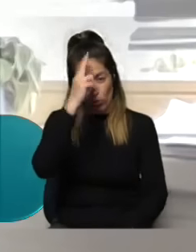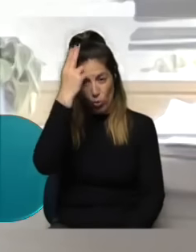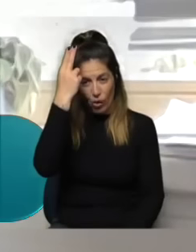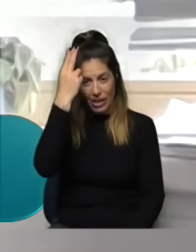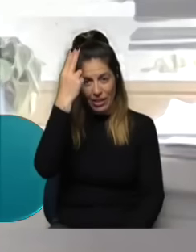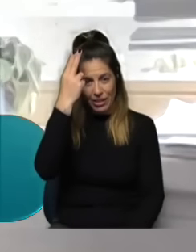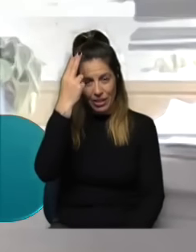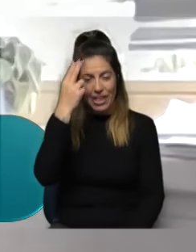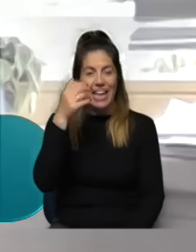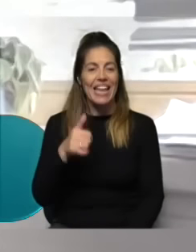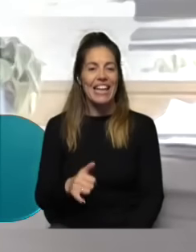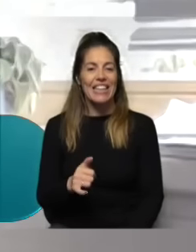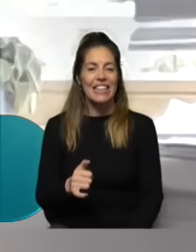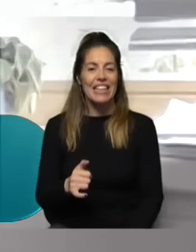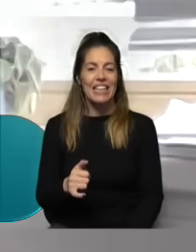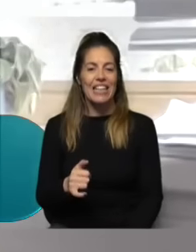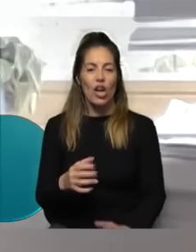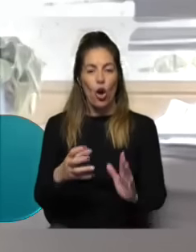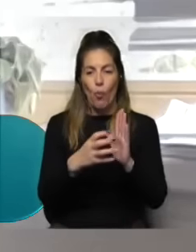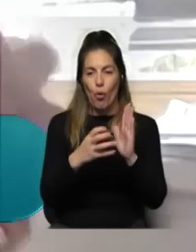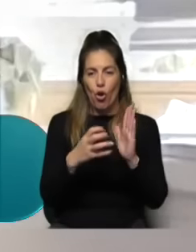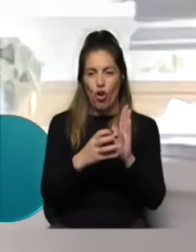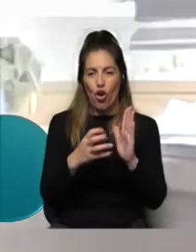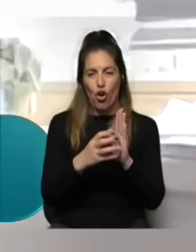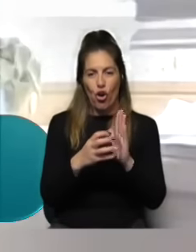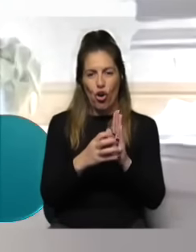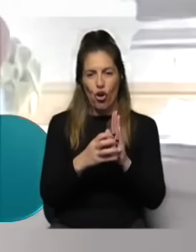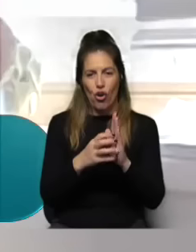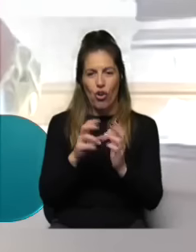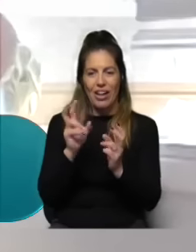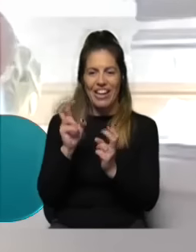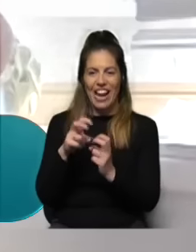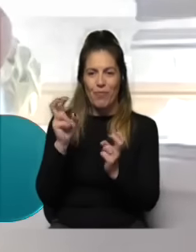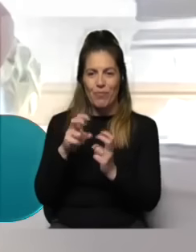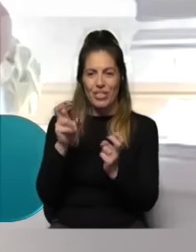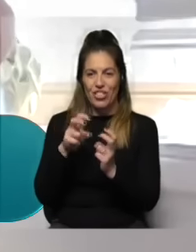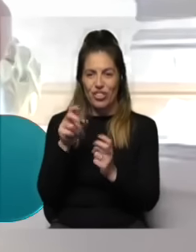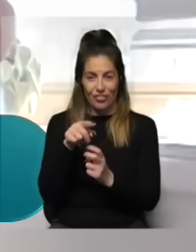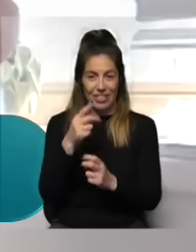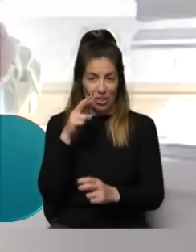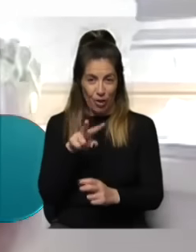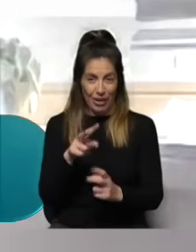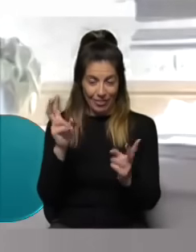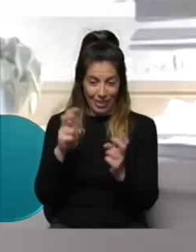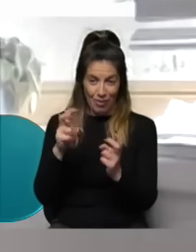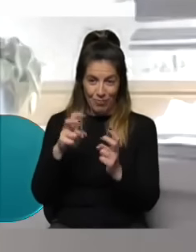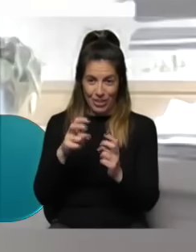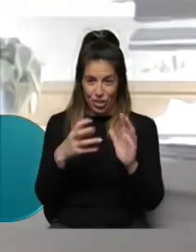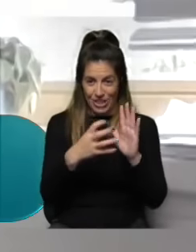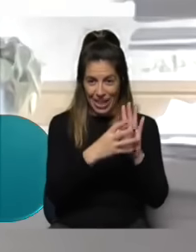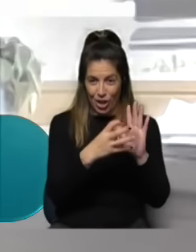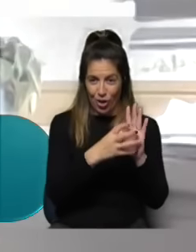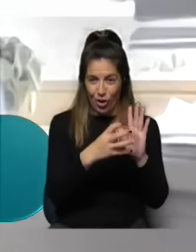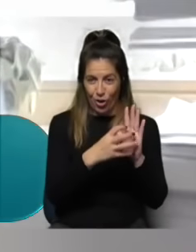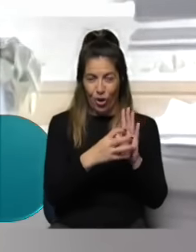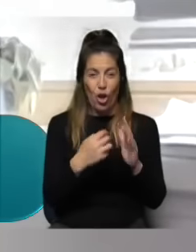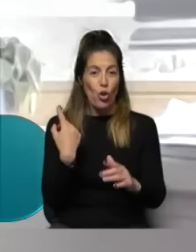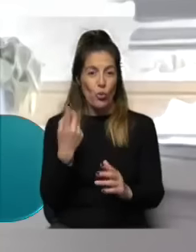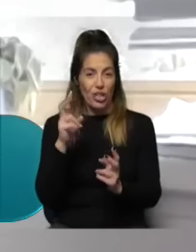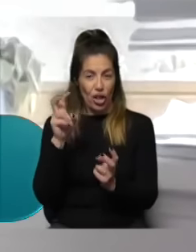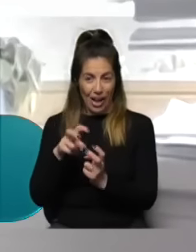que tiene como logo un carpincho, que no sé si se va a ver, pero ese es el, el loguito, nuestro